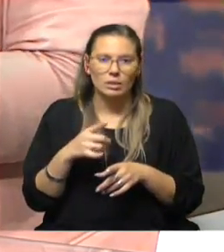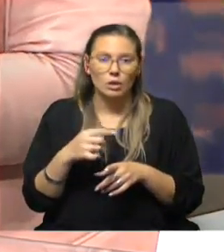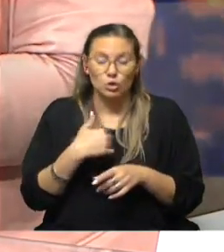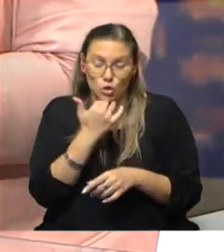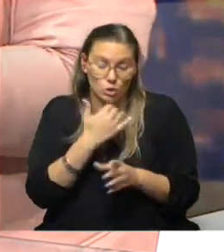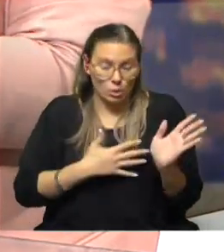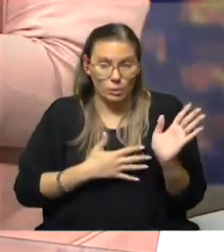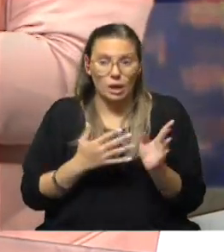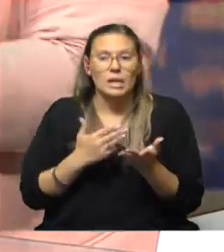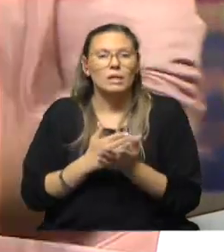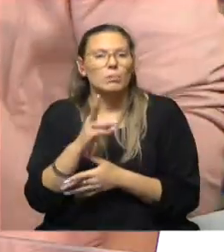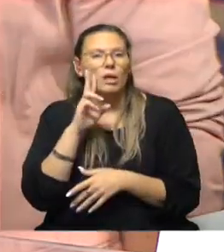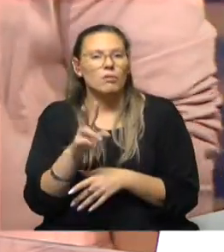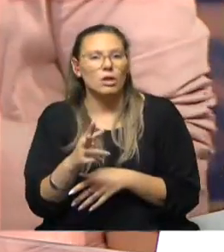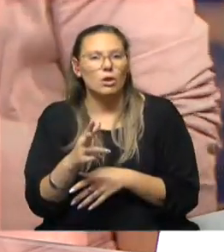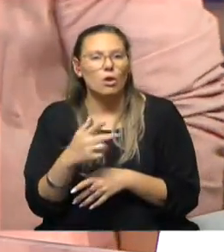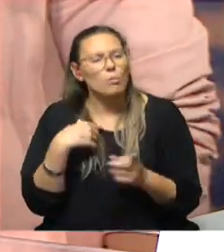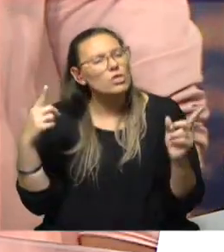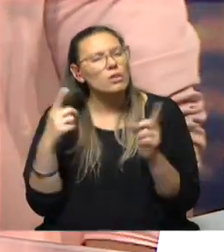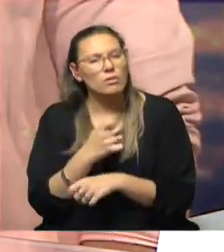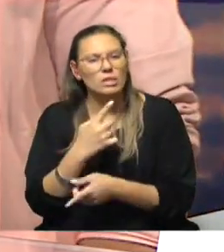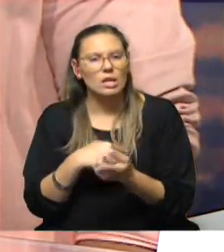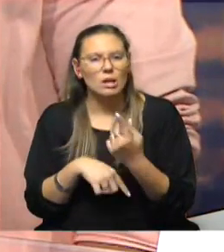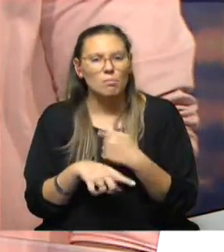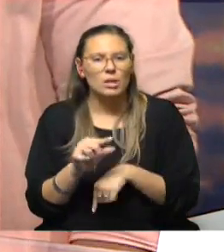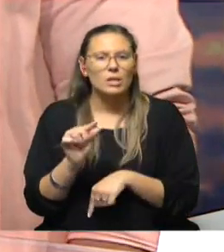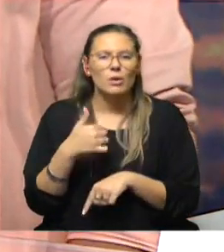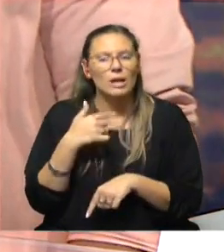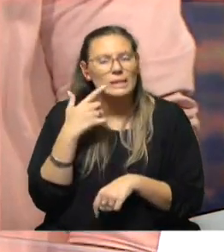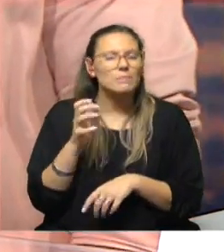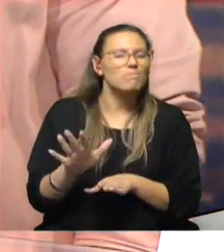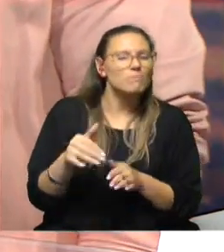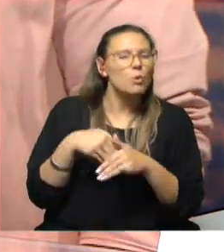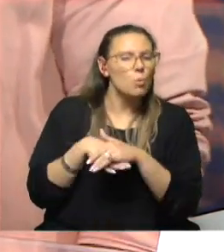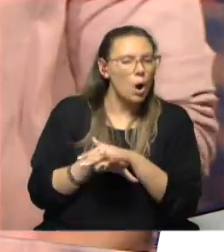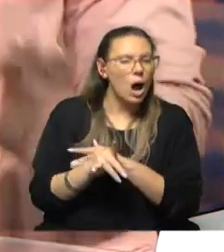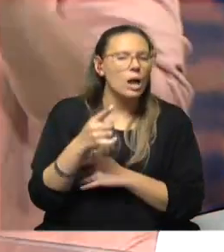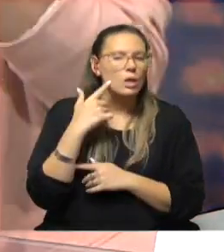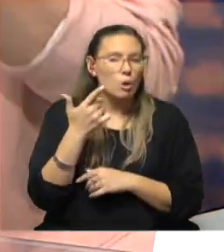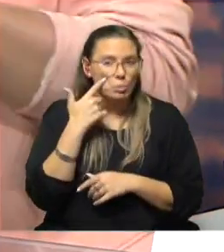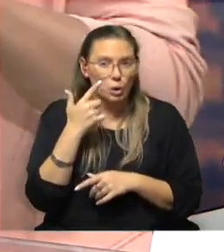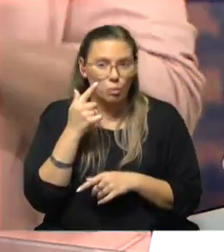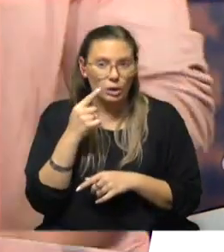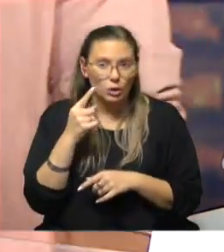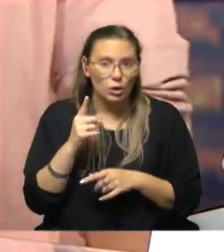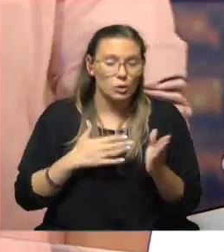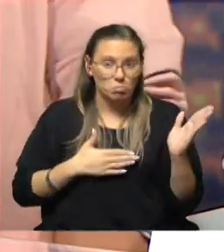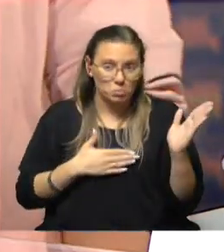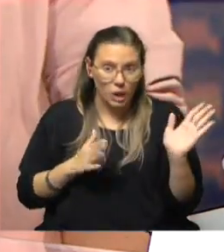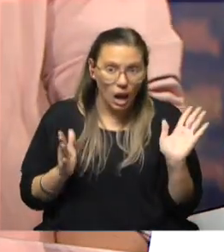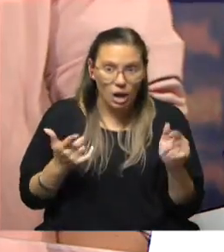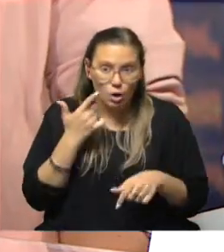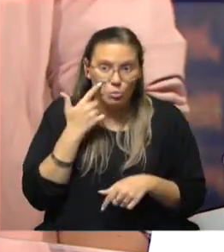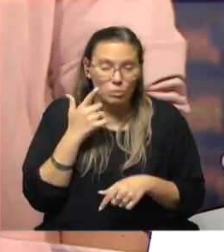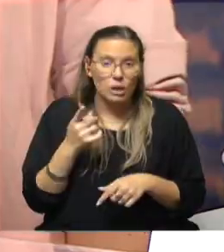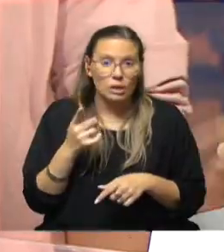lo sé bailar. Siempre lo veo como algo que me resulta muy difícil, pero lo tengo como en el tintero. Es algo que me gustaría hacer. ¿Nunca probaron, aunque sea unos pasitos, tirar unos pasitos?